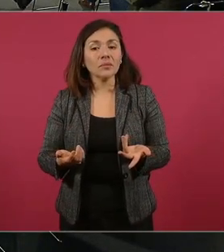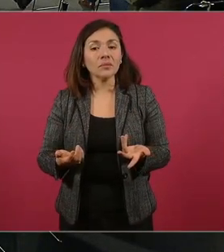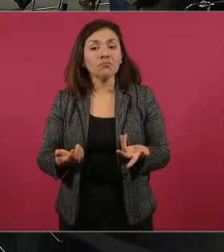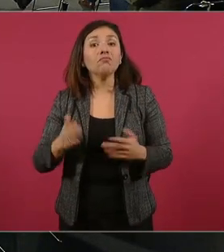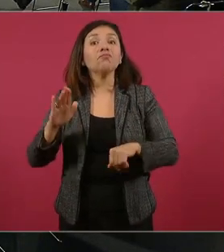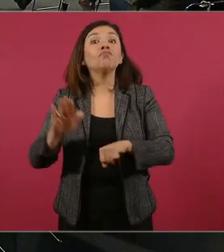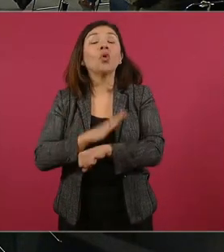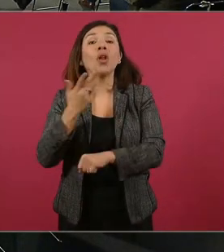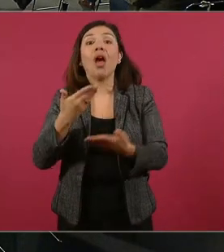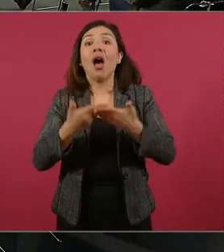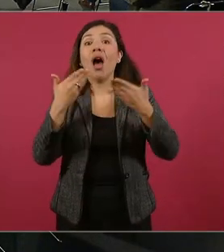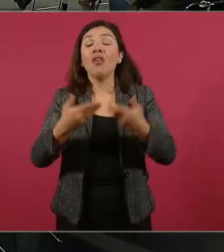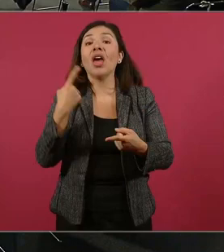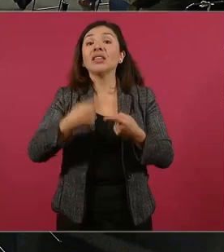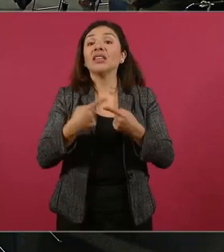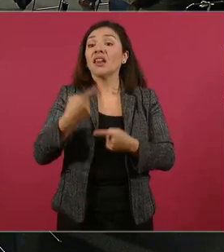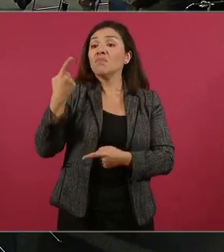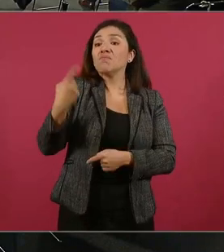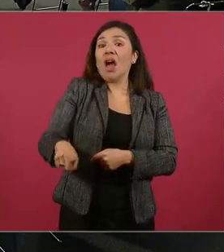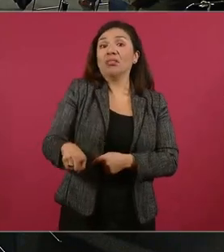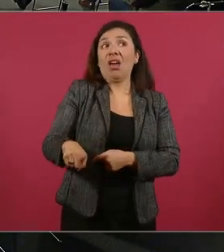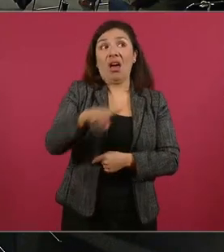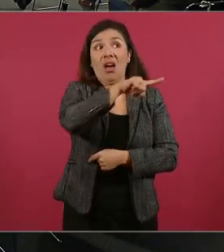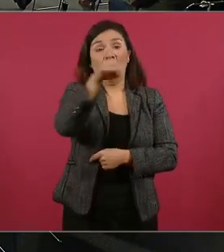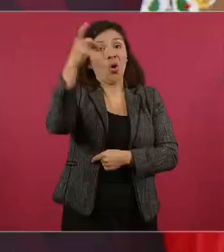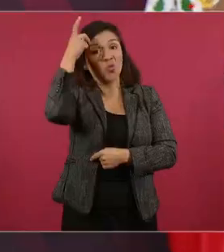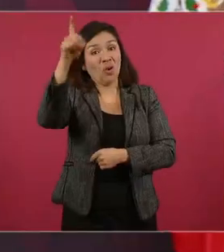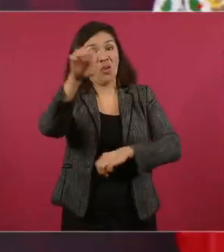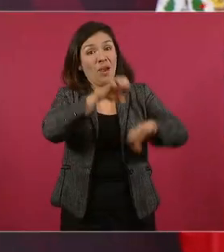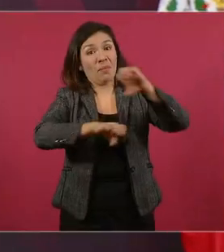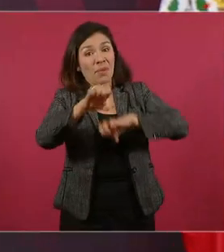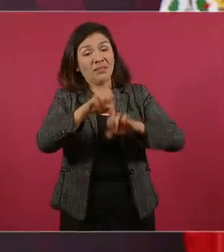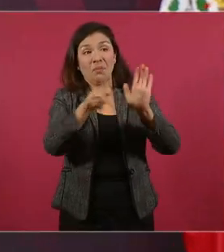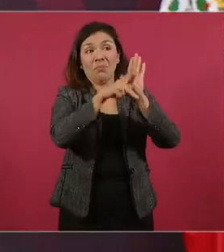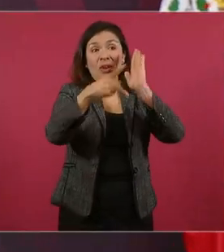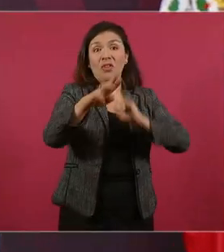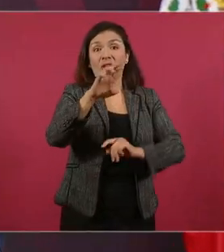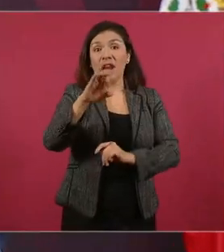no mandan los patrocinadores del Reforma.